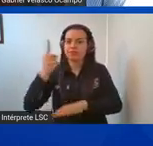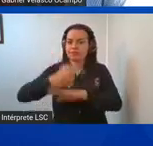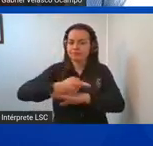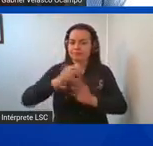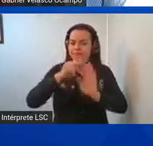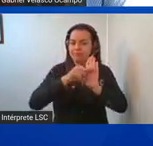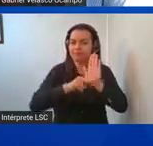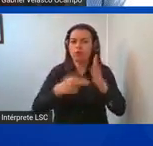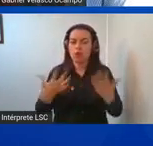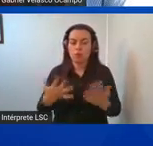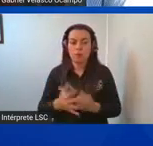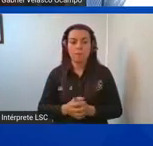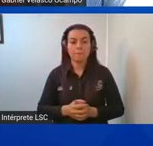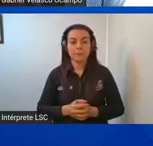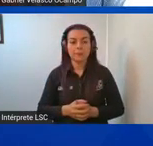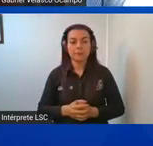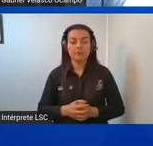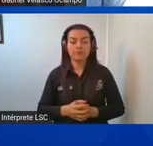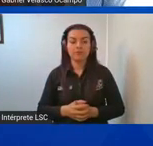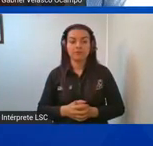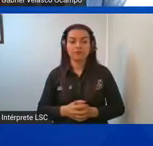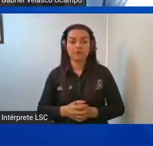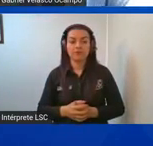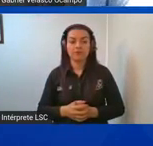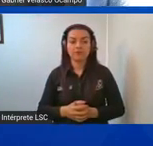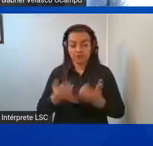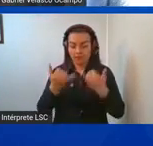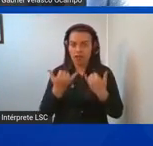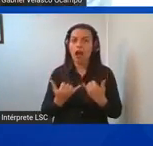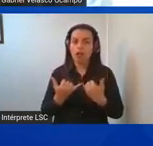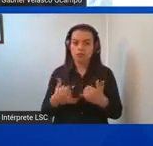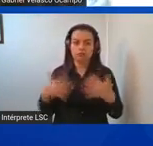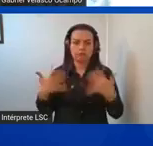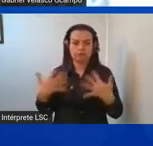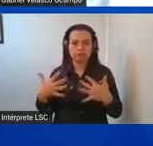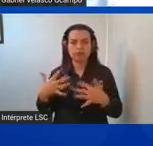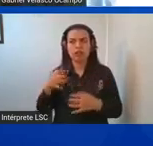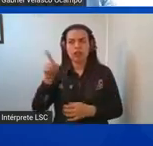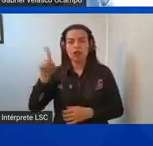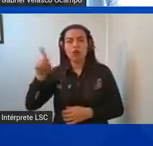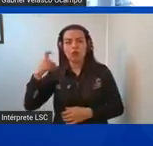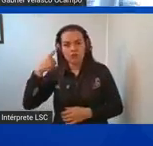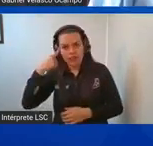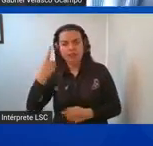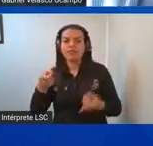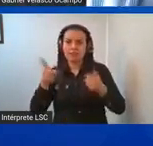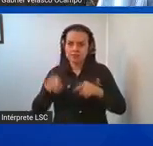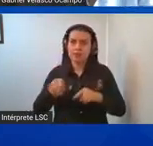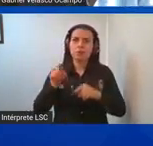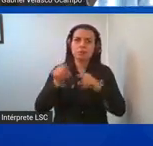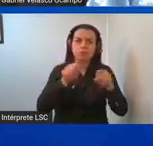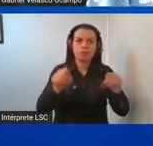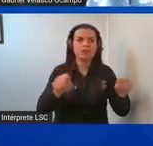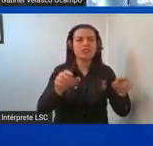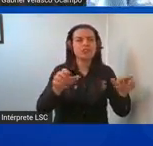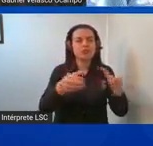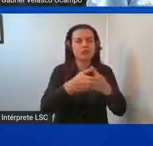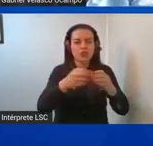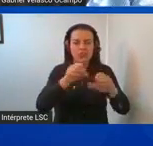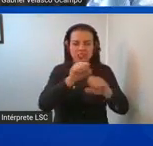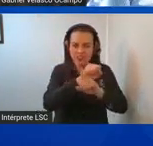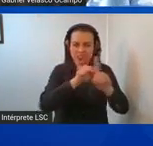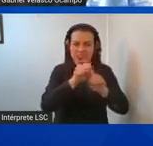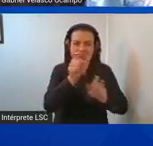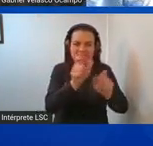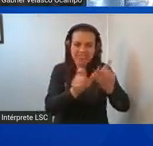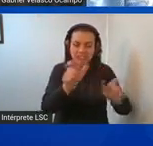Entonces, la gran tarea que se nos viene tanto desde el nivel de gobierno como desde la sociedad civil también es incidir en esa reglamentación para